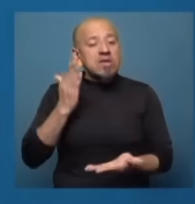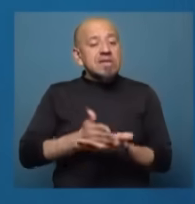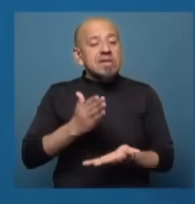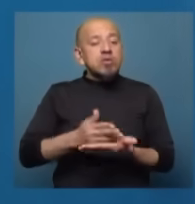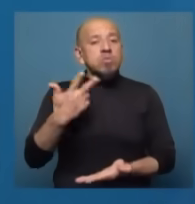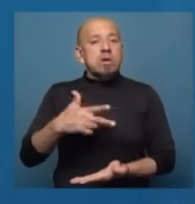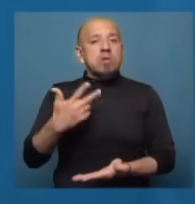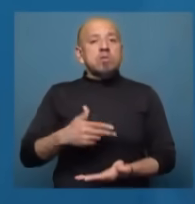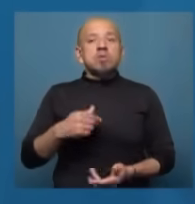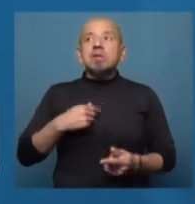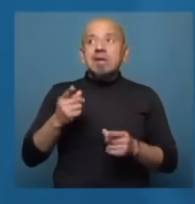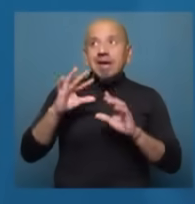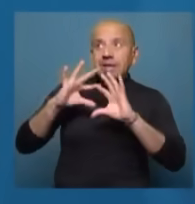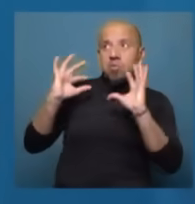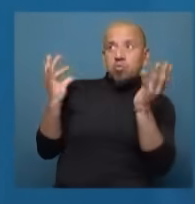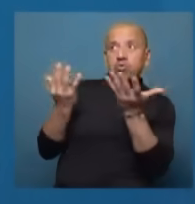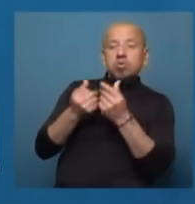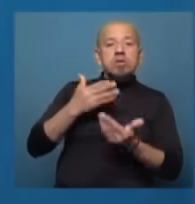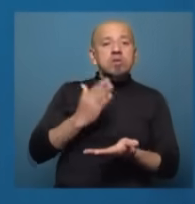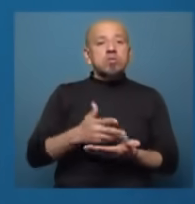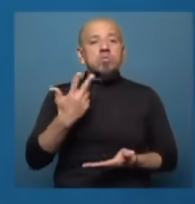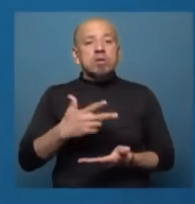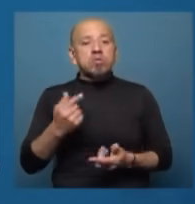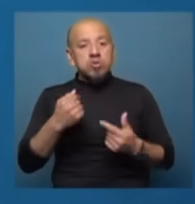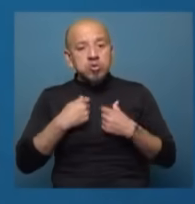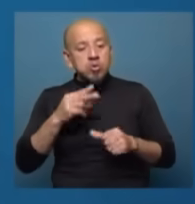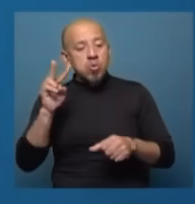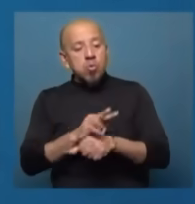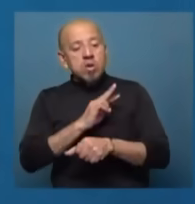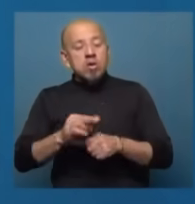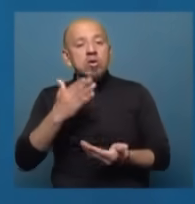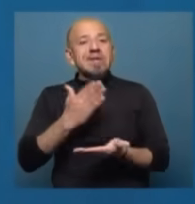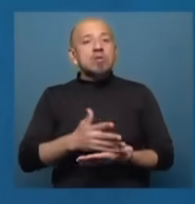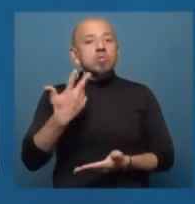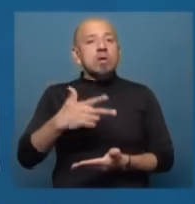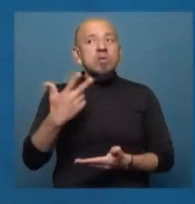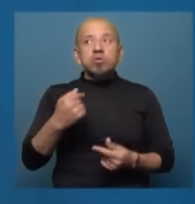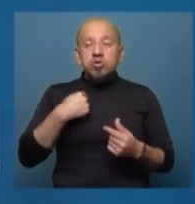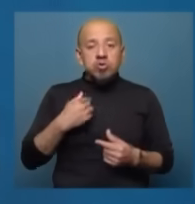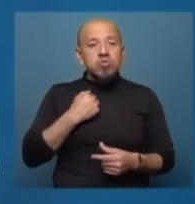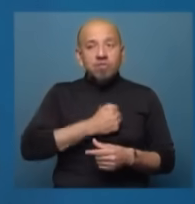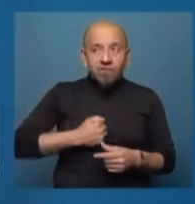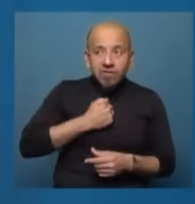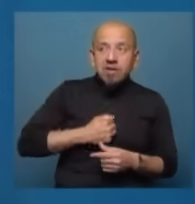Derechos Humanos sufren ataques yo como defensora de Derechos Humanos sufría ataques y tuve apoyo de